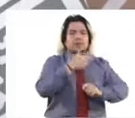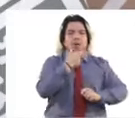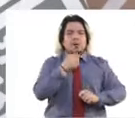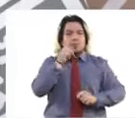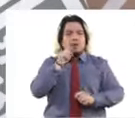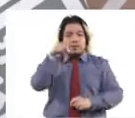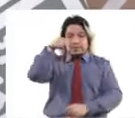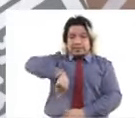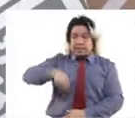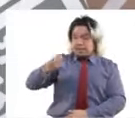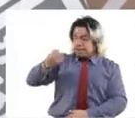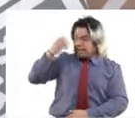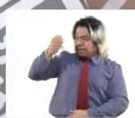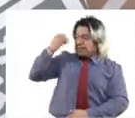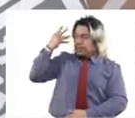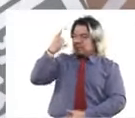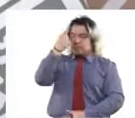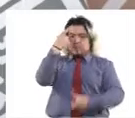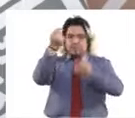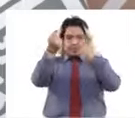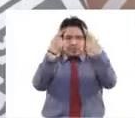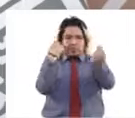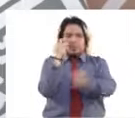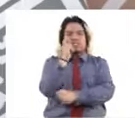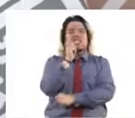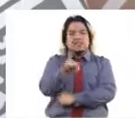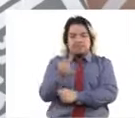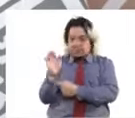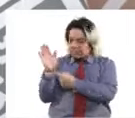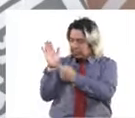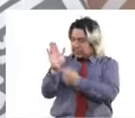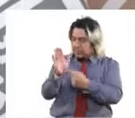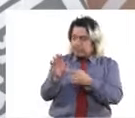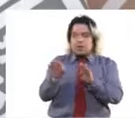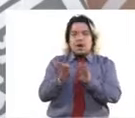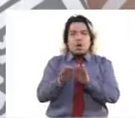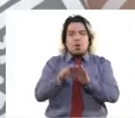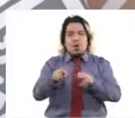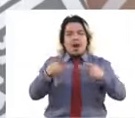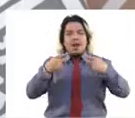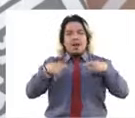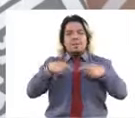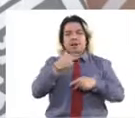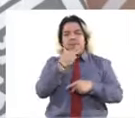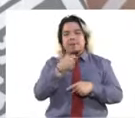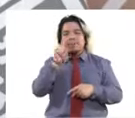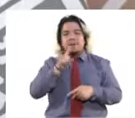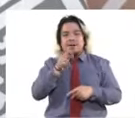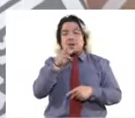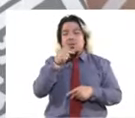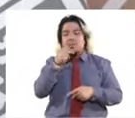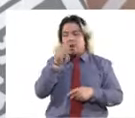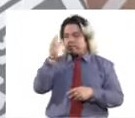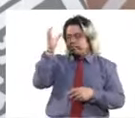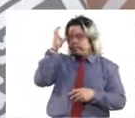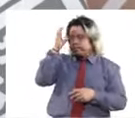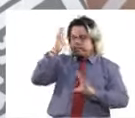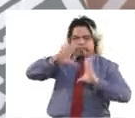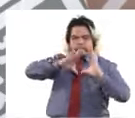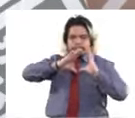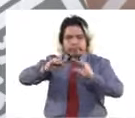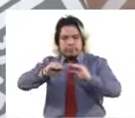evento es una muestra más del esfuerzo sin precedentes para mejorar la capacitación y profesionalización en la Policía de la Ciudad de